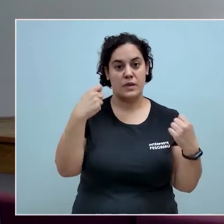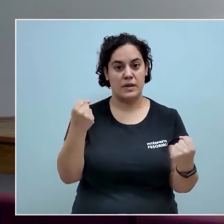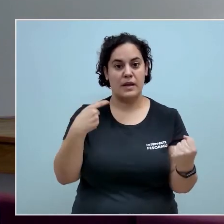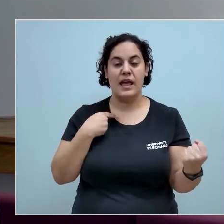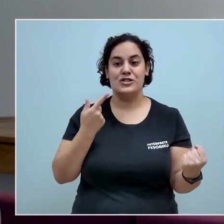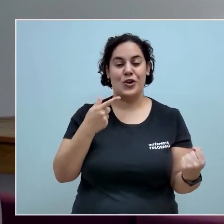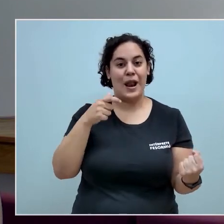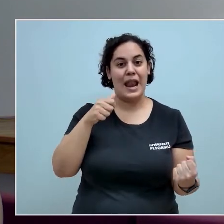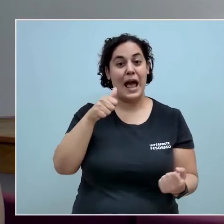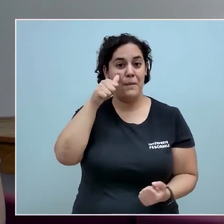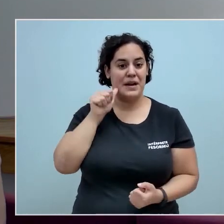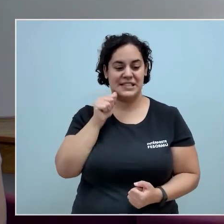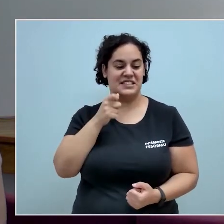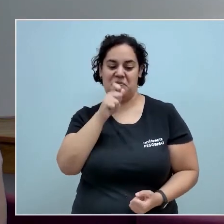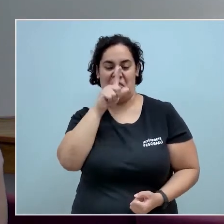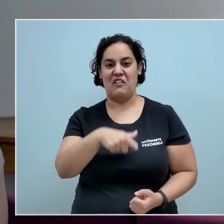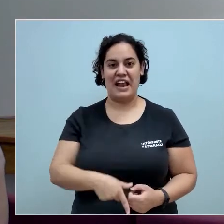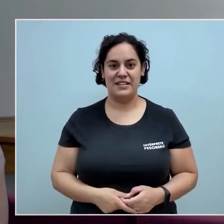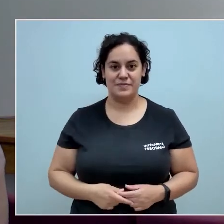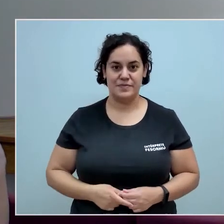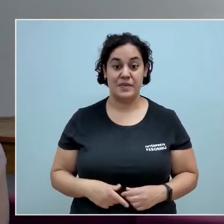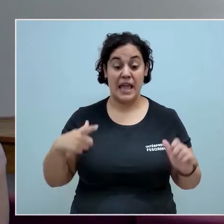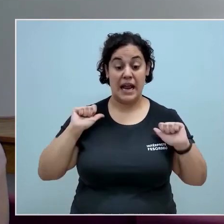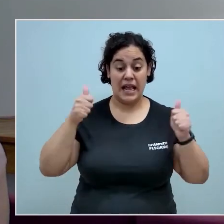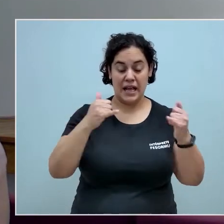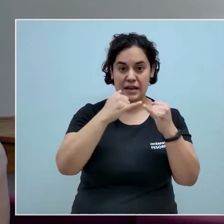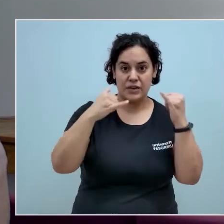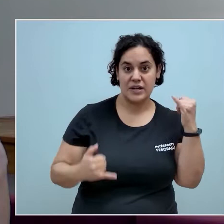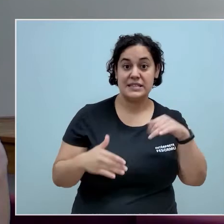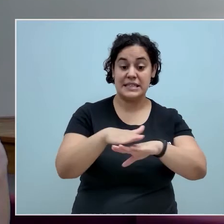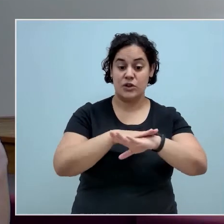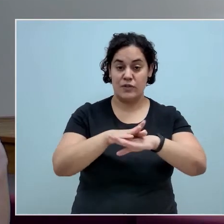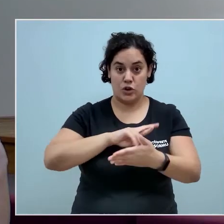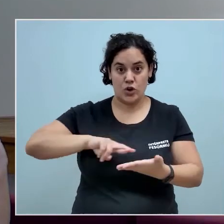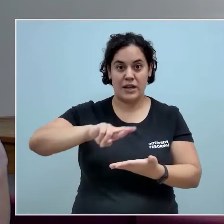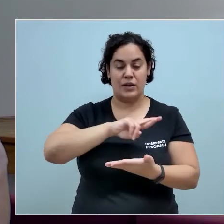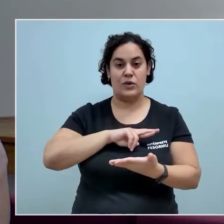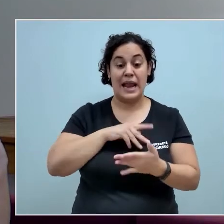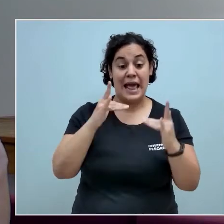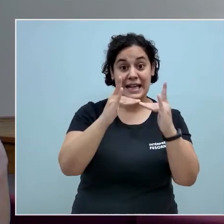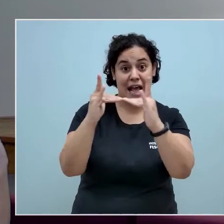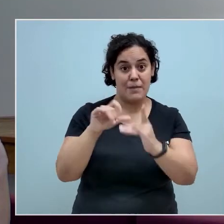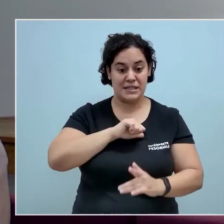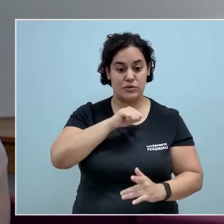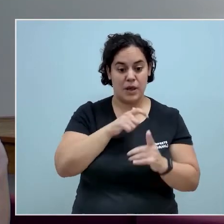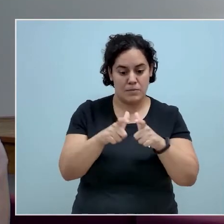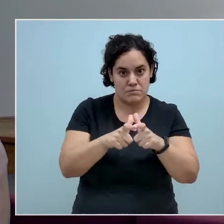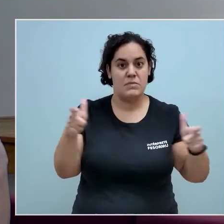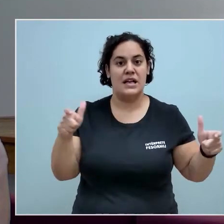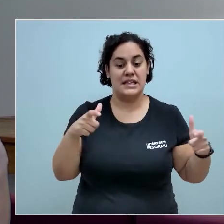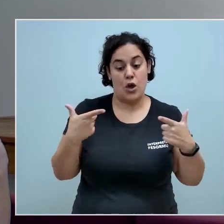para el presidente Sánchez. Ante el inicio de la crisis, desde el Gobierno regional aumentamos el número de camas de hospitales y